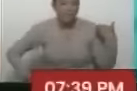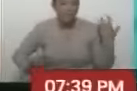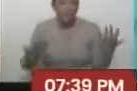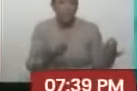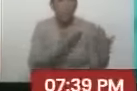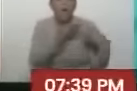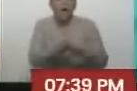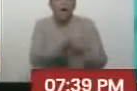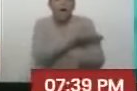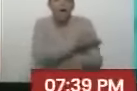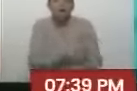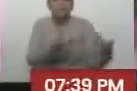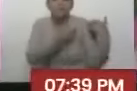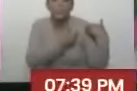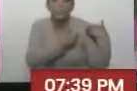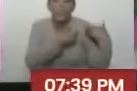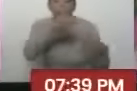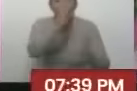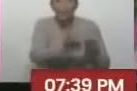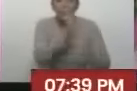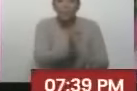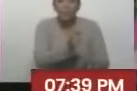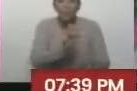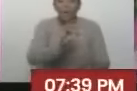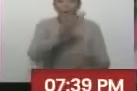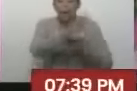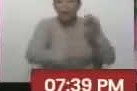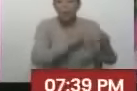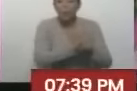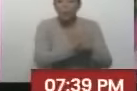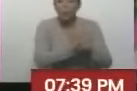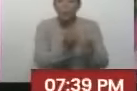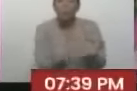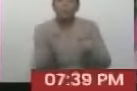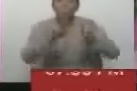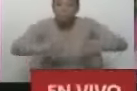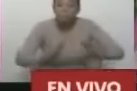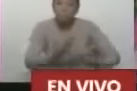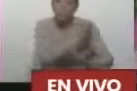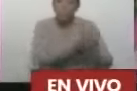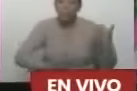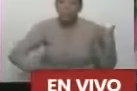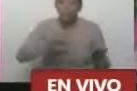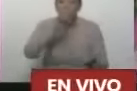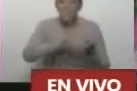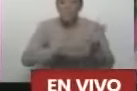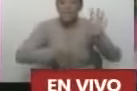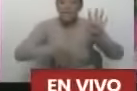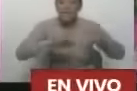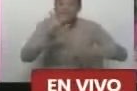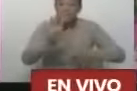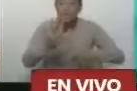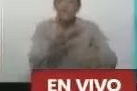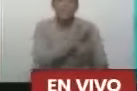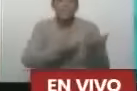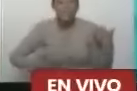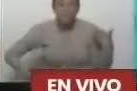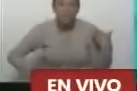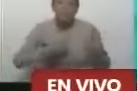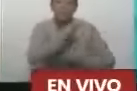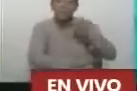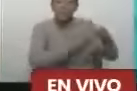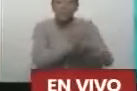sus responsabilidades anteriores miembra de la corte des el 2010 y fue reelecta por supuesto en el año 2015 y es presidenta de esa